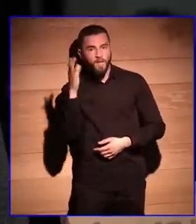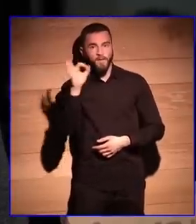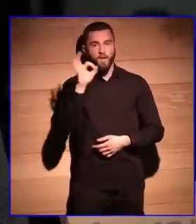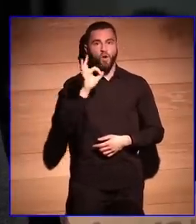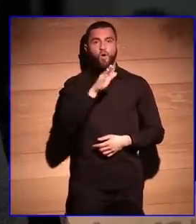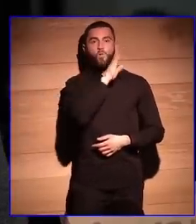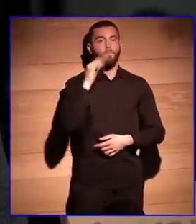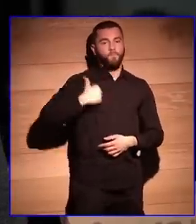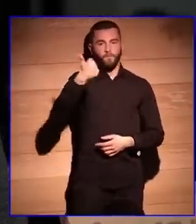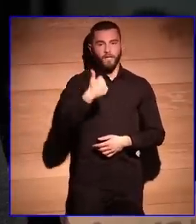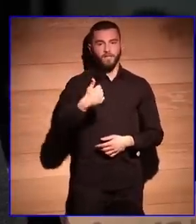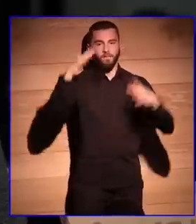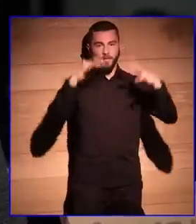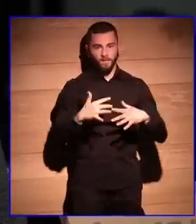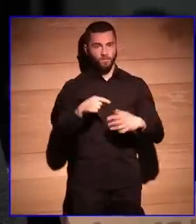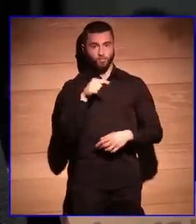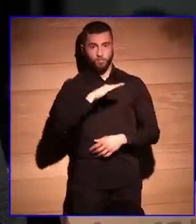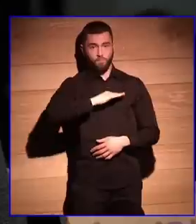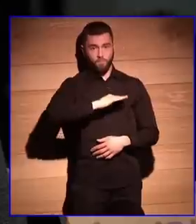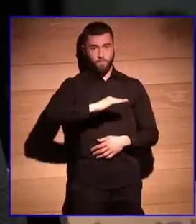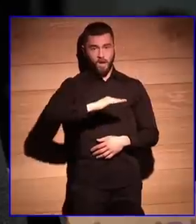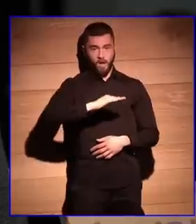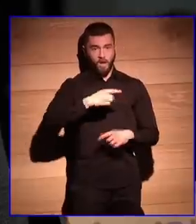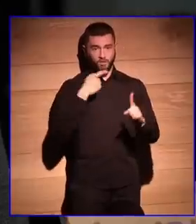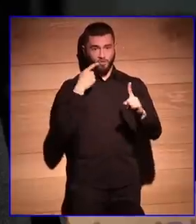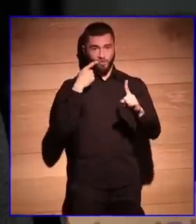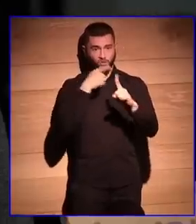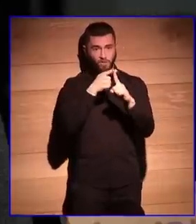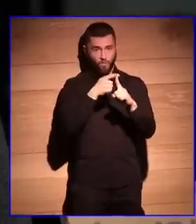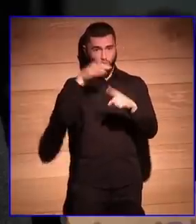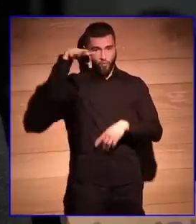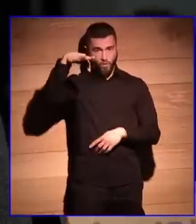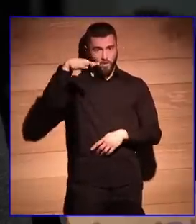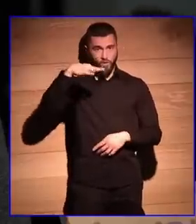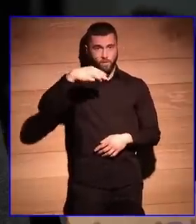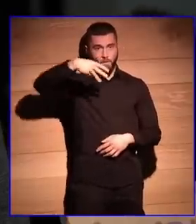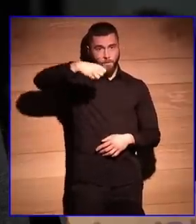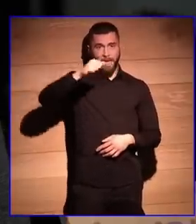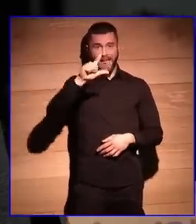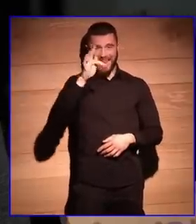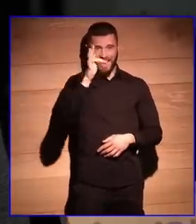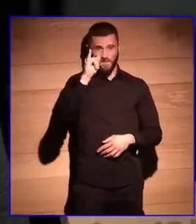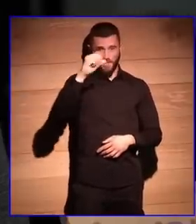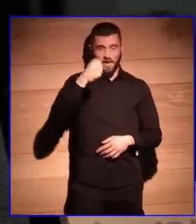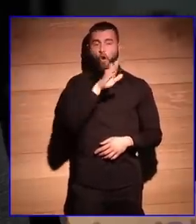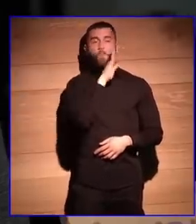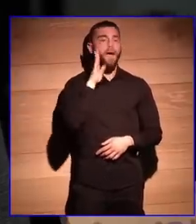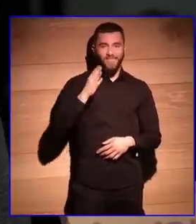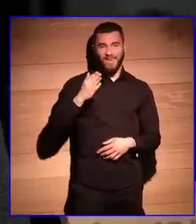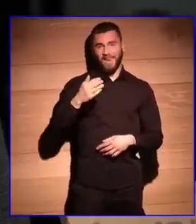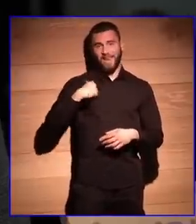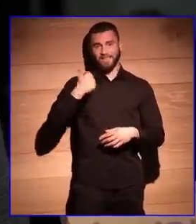son malas sin tacha, tienen un único objetivo. La maléfica moderna o la madrastra moderna